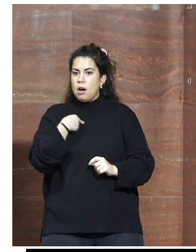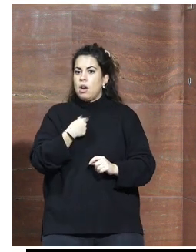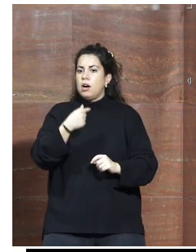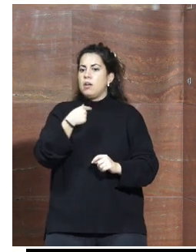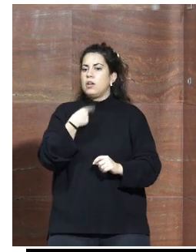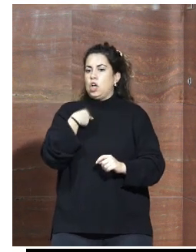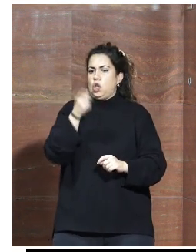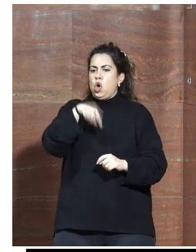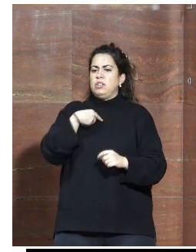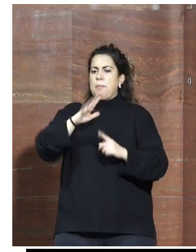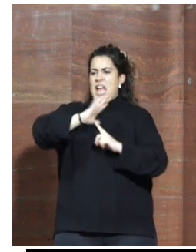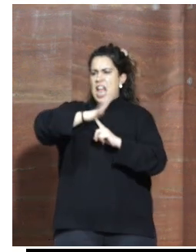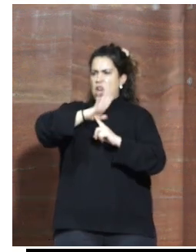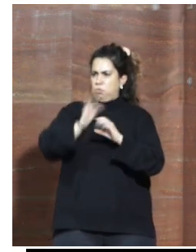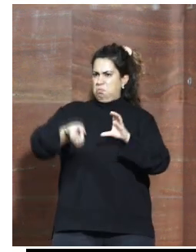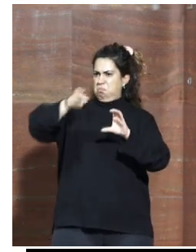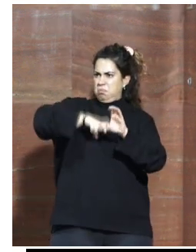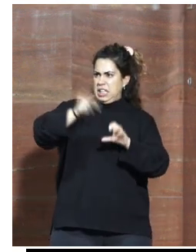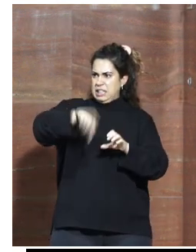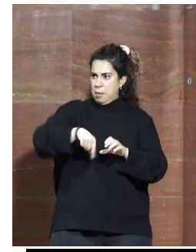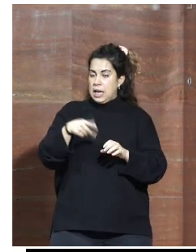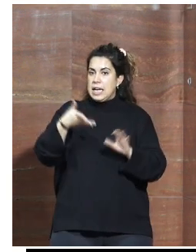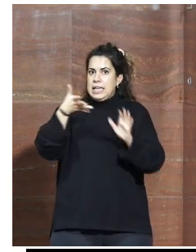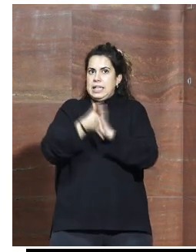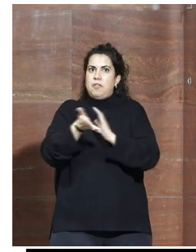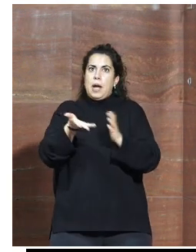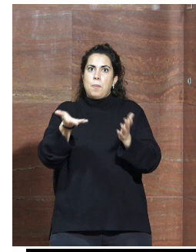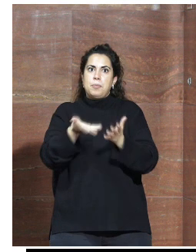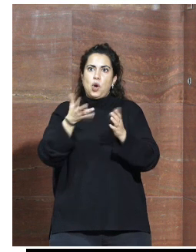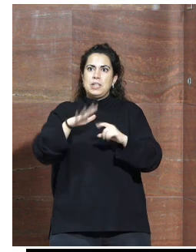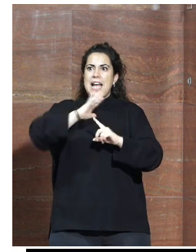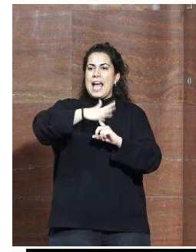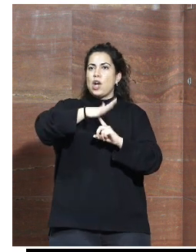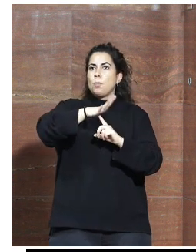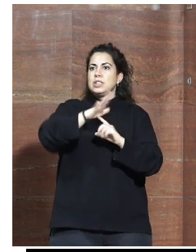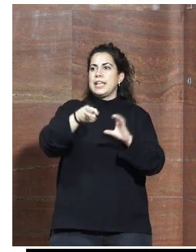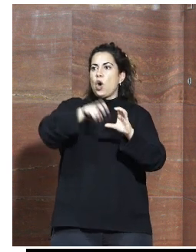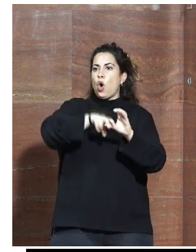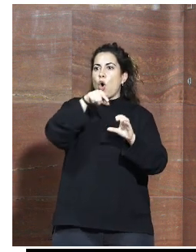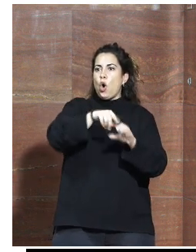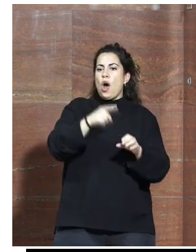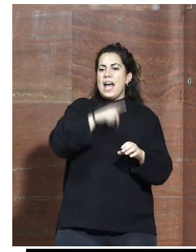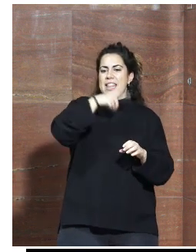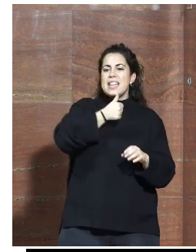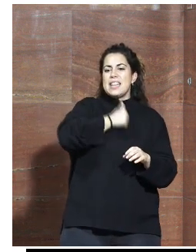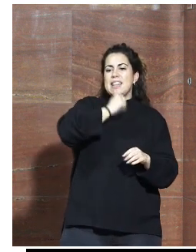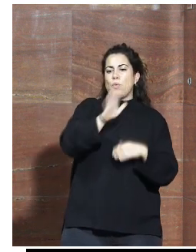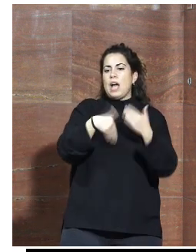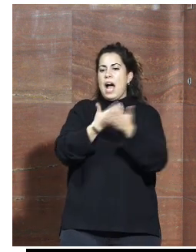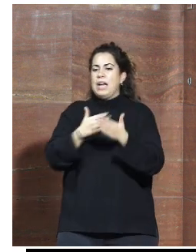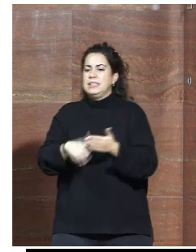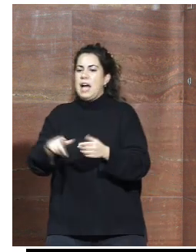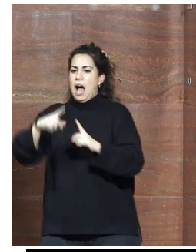una vez un helicóptero, ¿eh? O sea, no es un sistema aéreo, pero vamos, este es el helicóptero que va desde de Ceuta a Algeciras, es un transporte